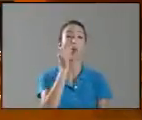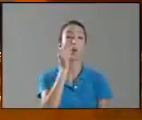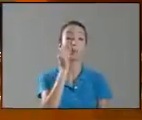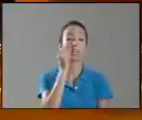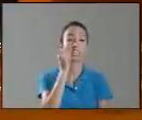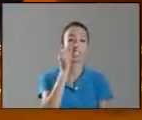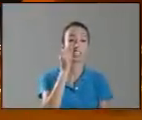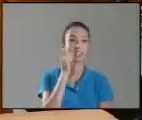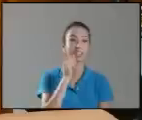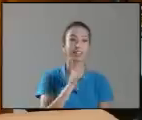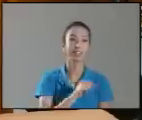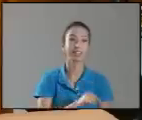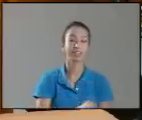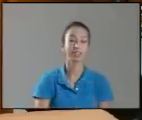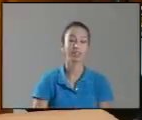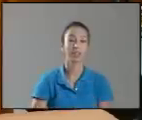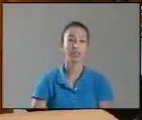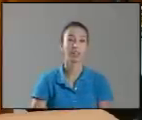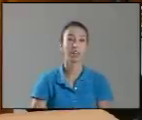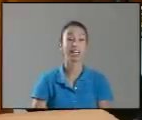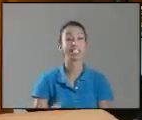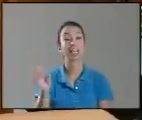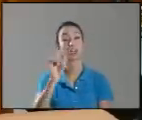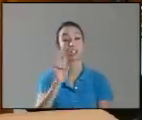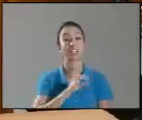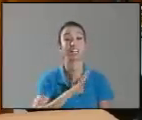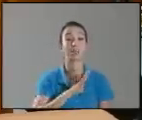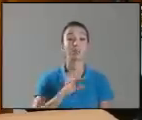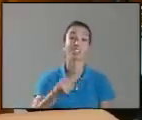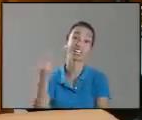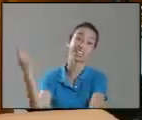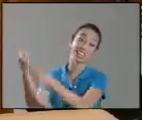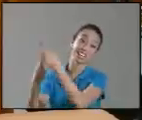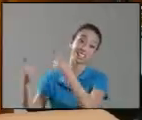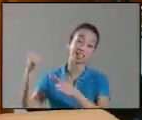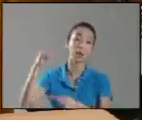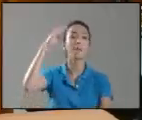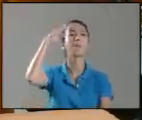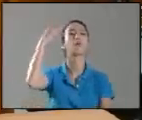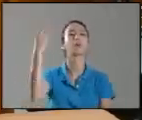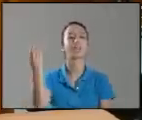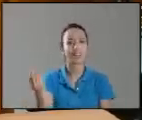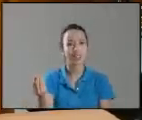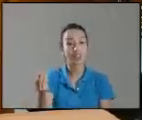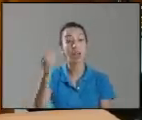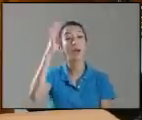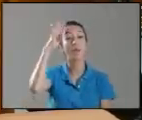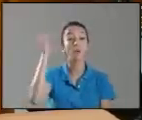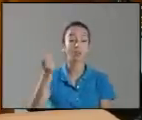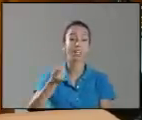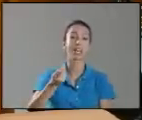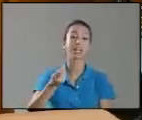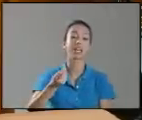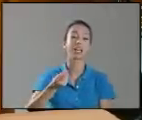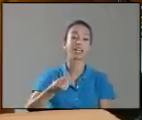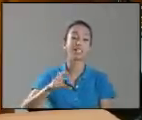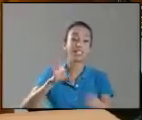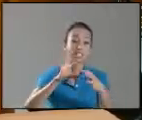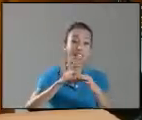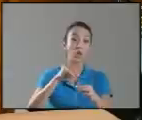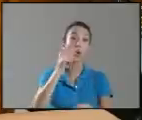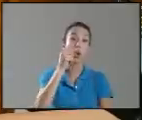Ay, Señor. Y esto aquí dice, no, en el término hombre es a donde tenemos que